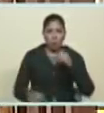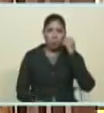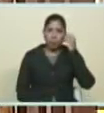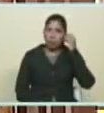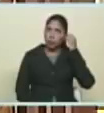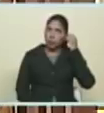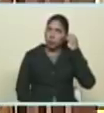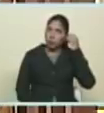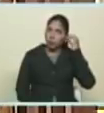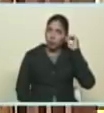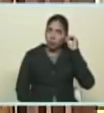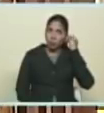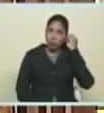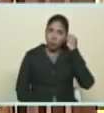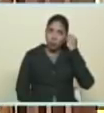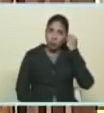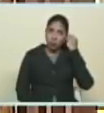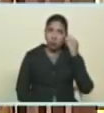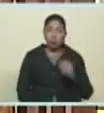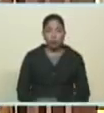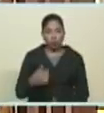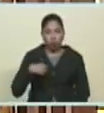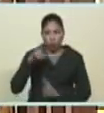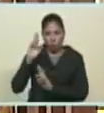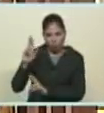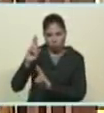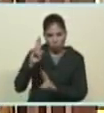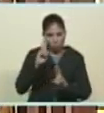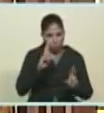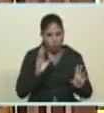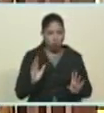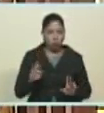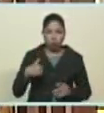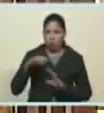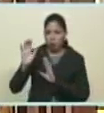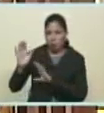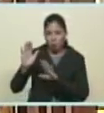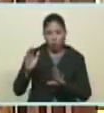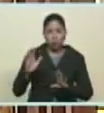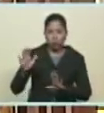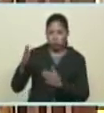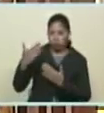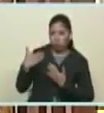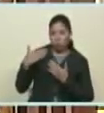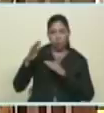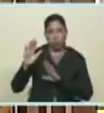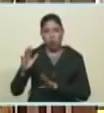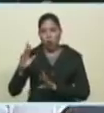los respeto. Y les he ofrecido todo mi apoyo con respeto, mutuo.